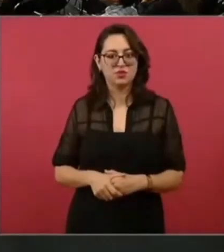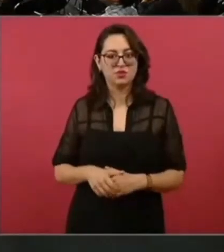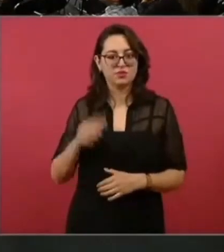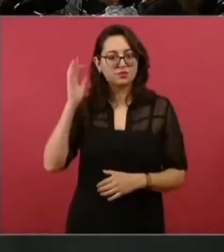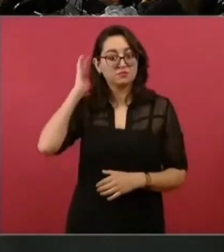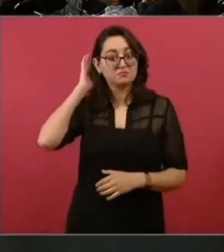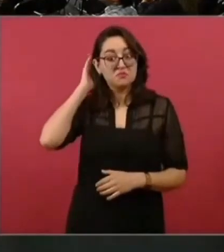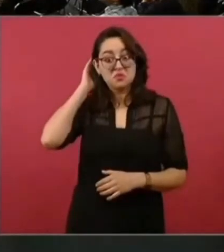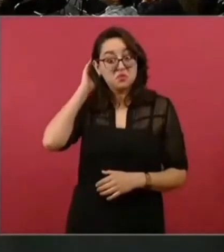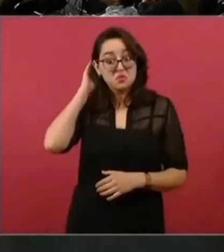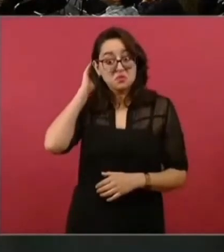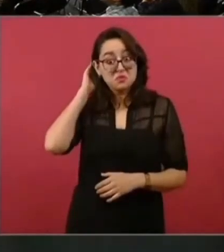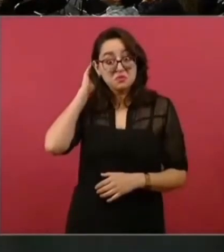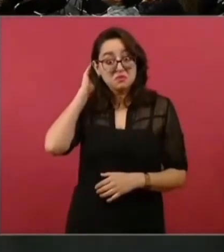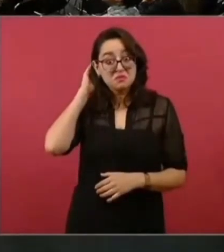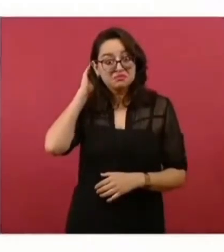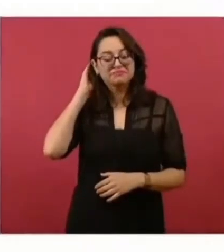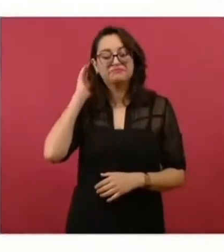¿No?